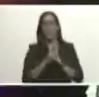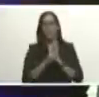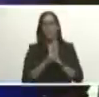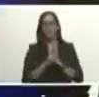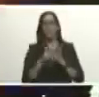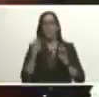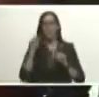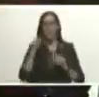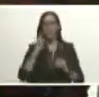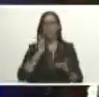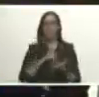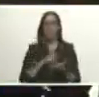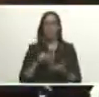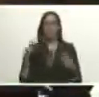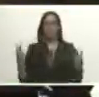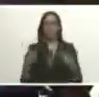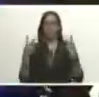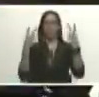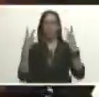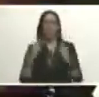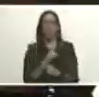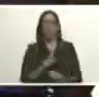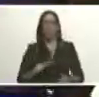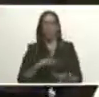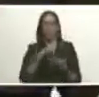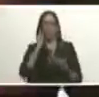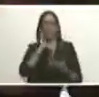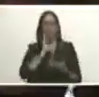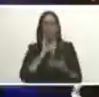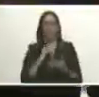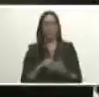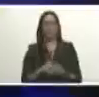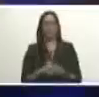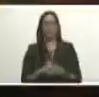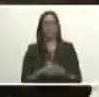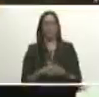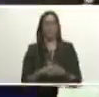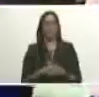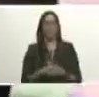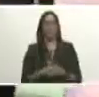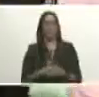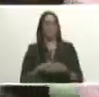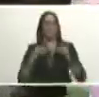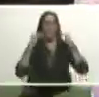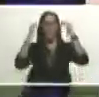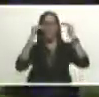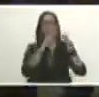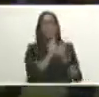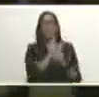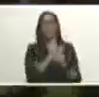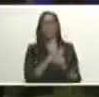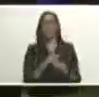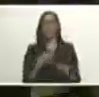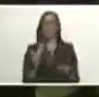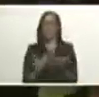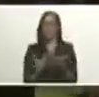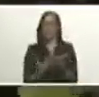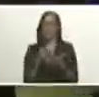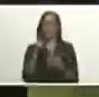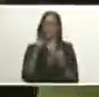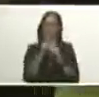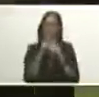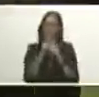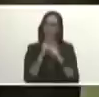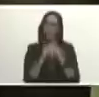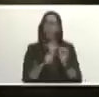estuvimos nosotros victoriosos, estuvo la Guardia Nacional Bolivariana. Así es, mi comandante jefe, para evidencia de sus palabras, aquí le presento